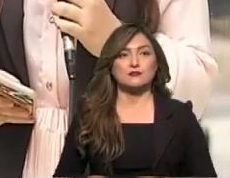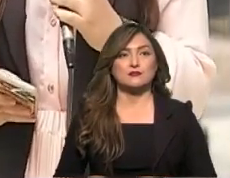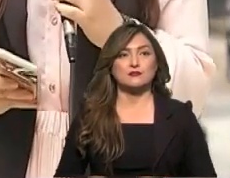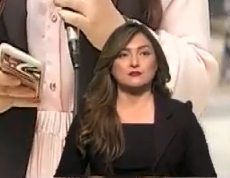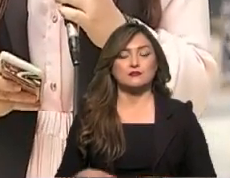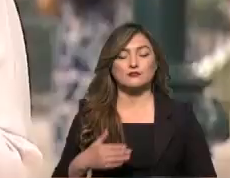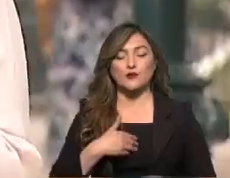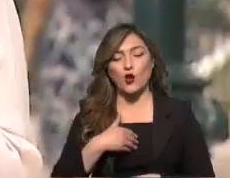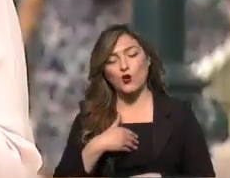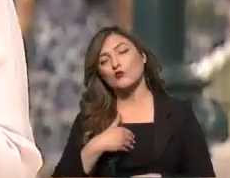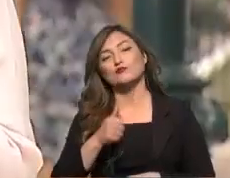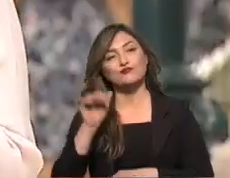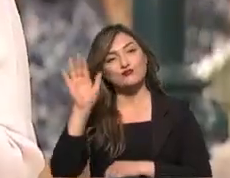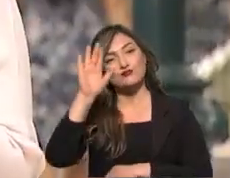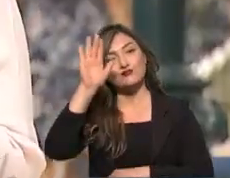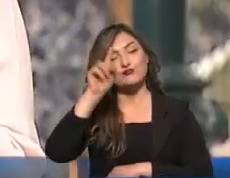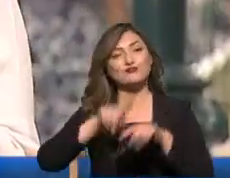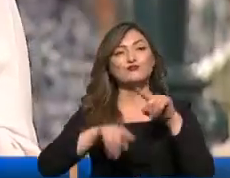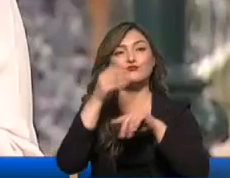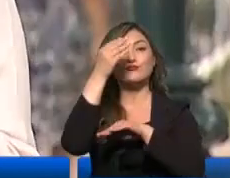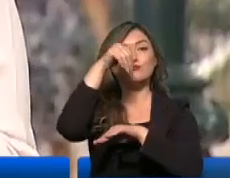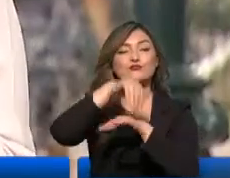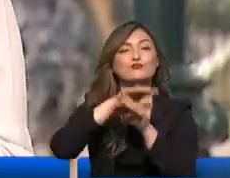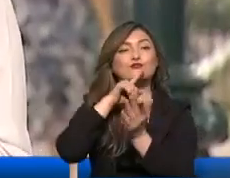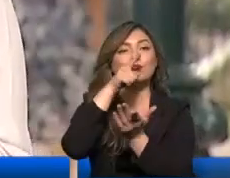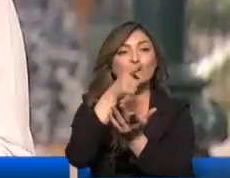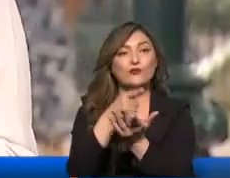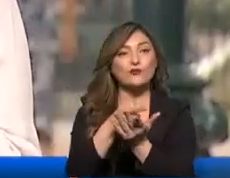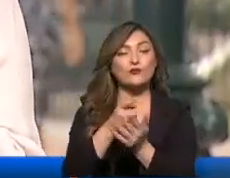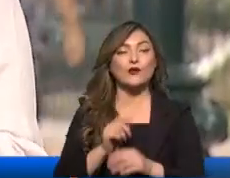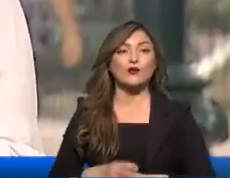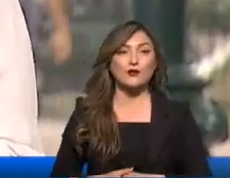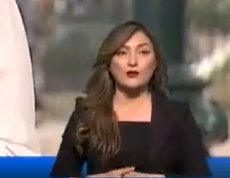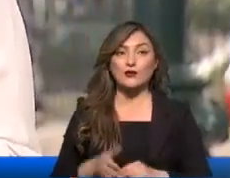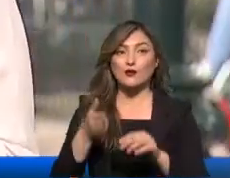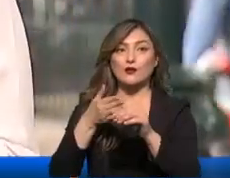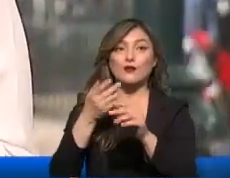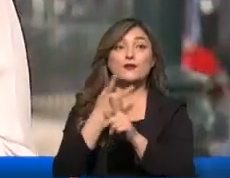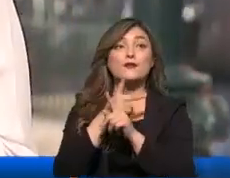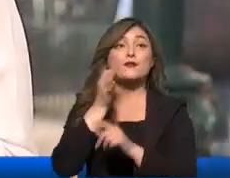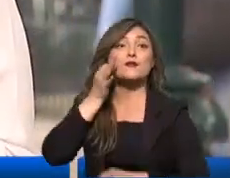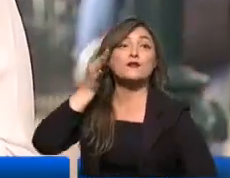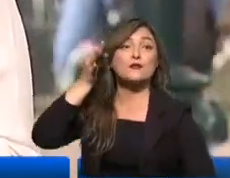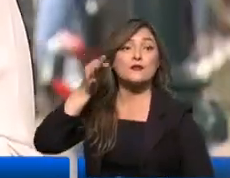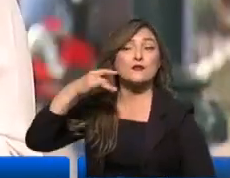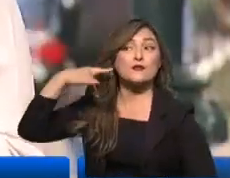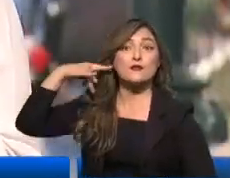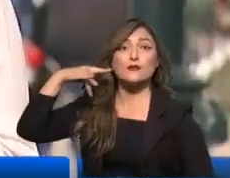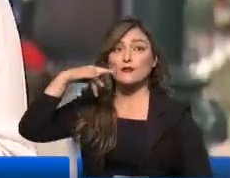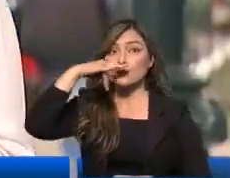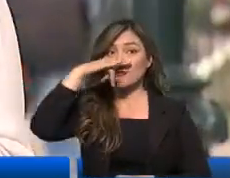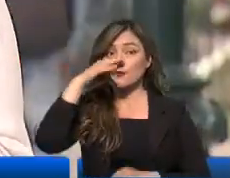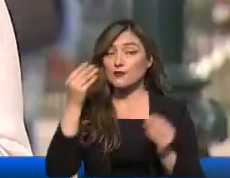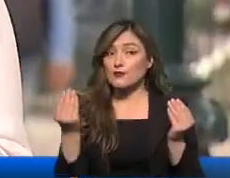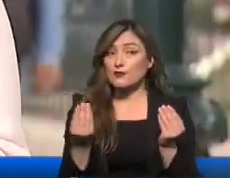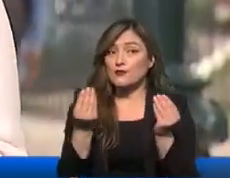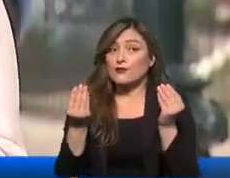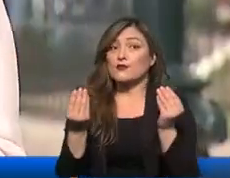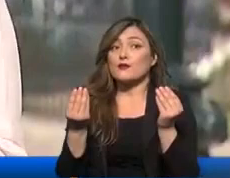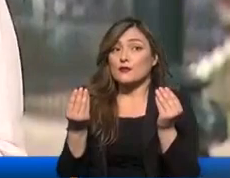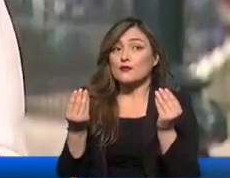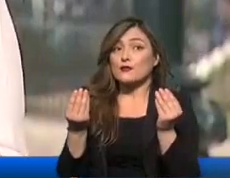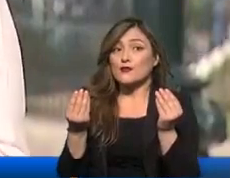Hola María Gracia, amigos televidentes, buenas tardes. En efecto, con el afán de proteger el futuro de las niñas, los niños, los adolescentes y los